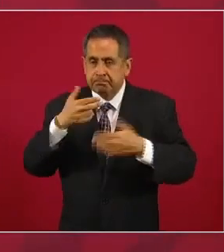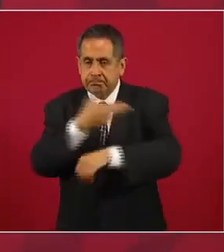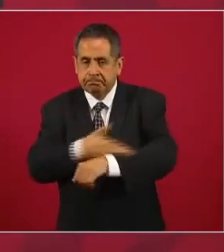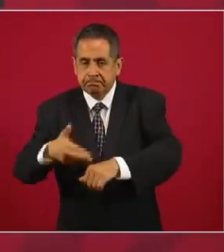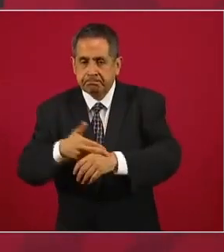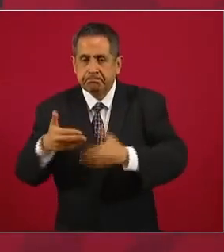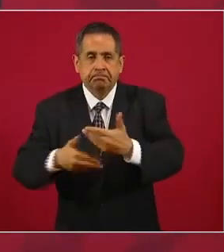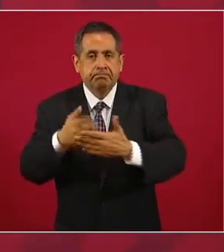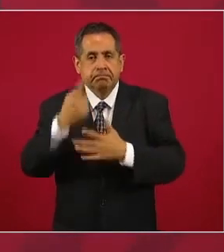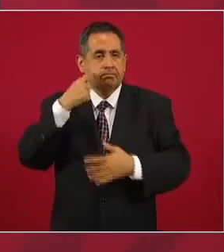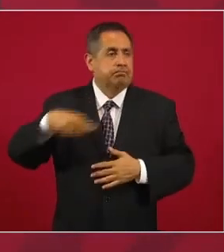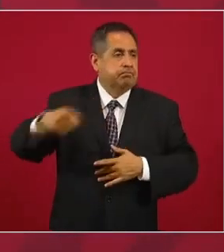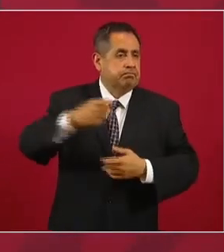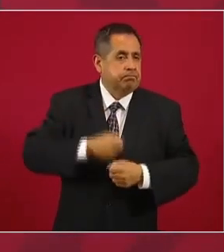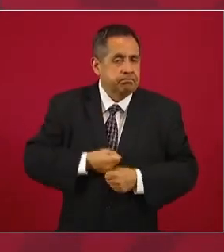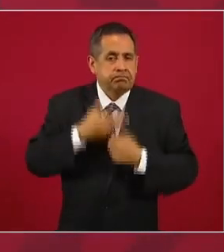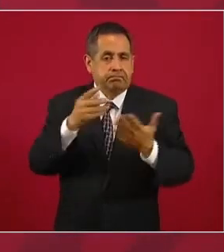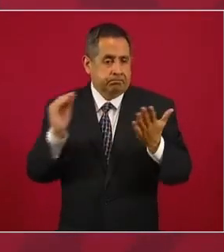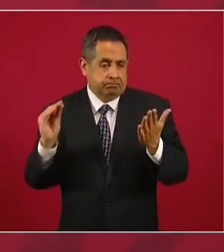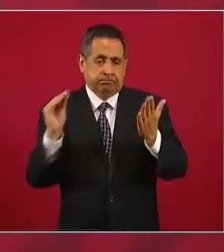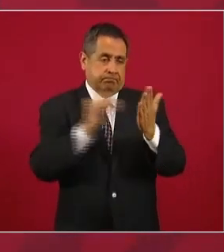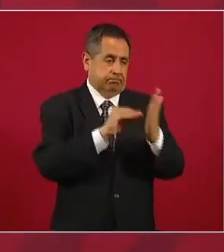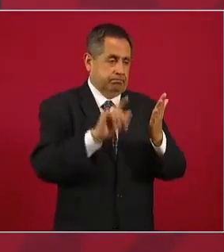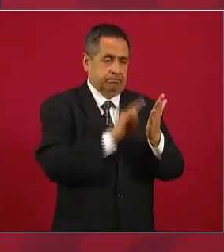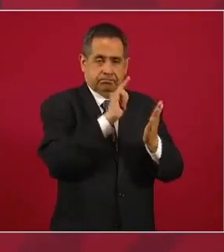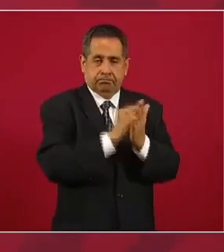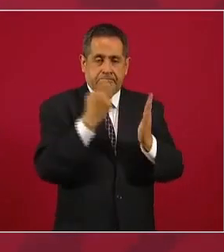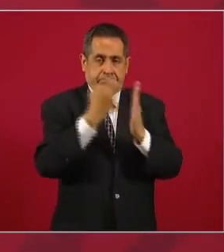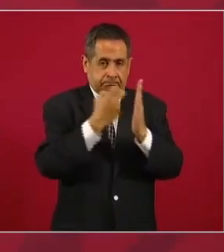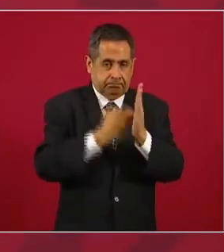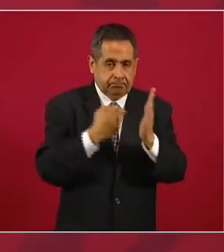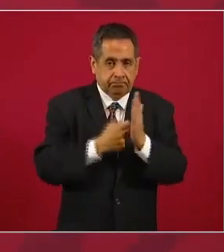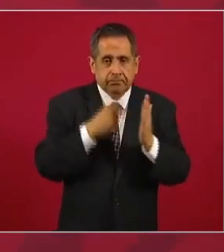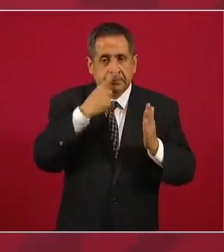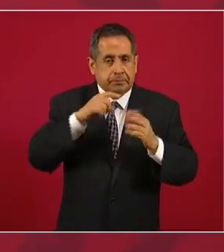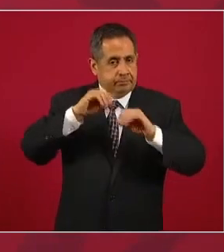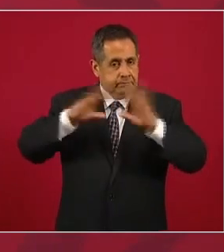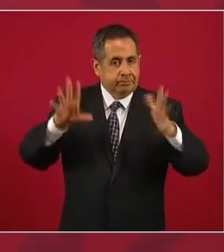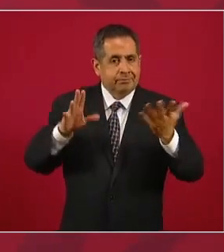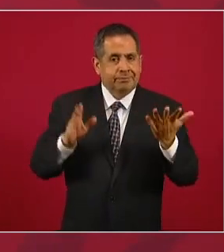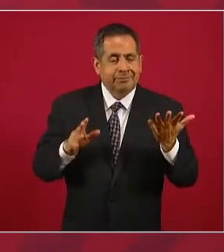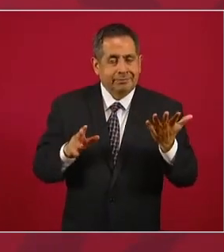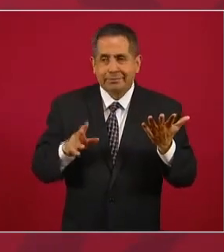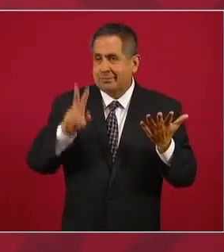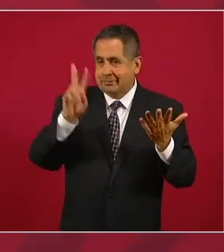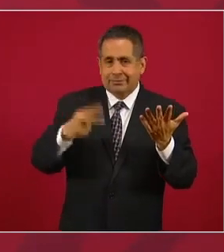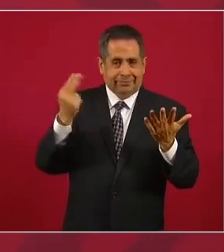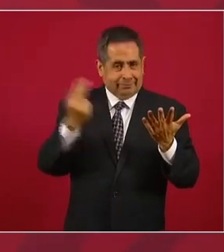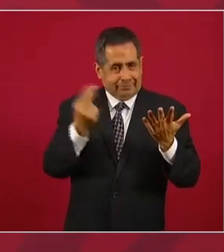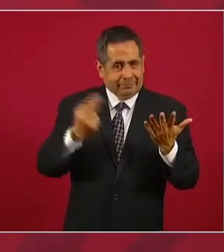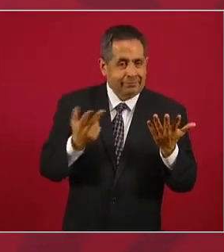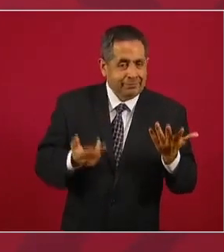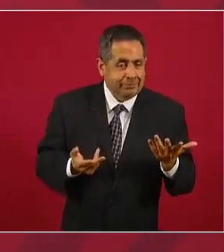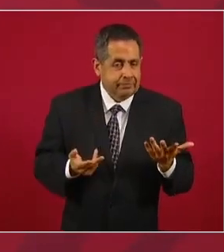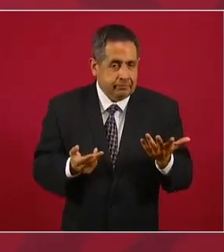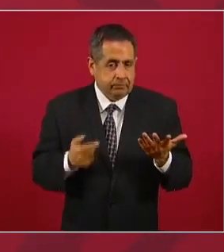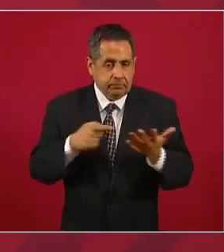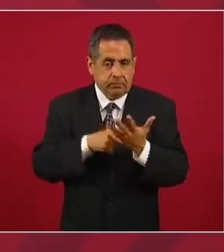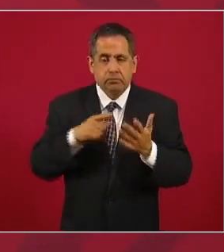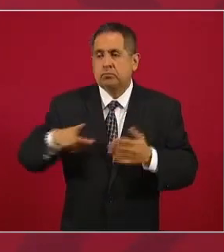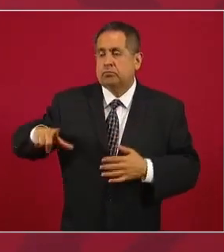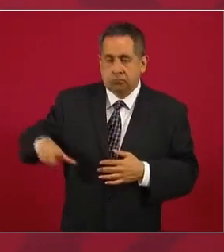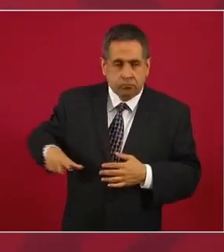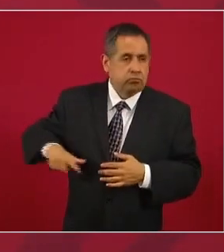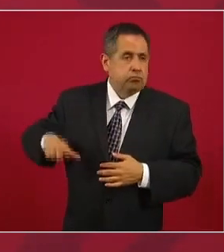de expresión en las leyes vigentes y en las que es ineludible que el